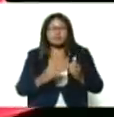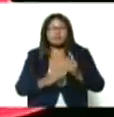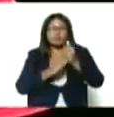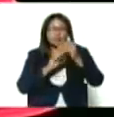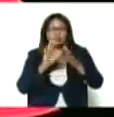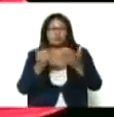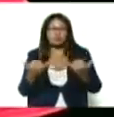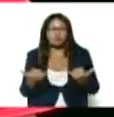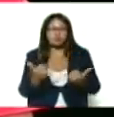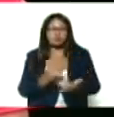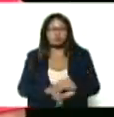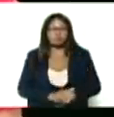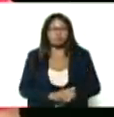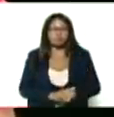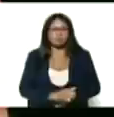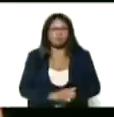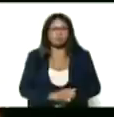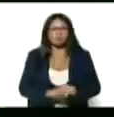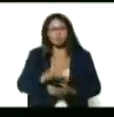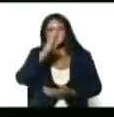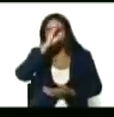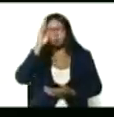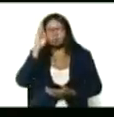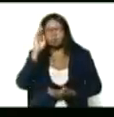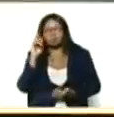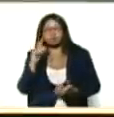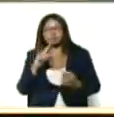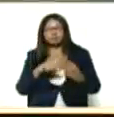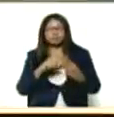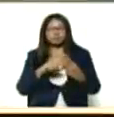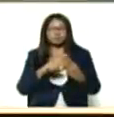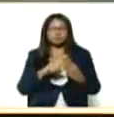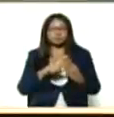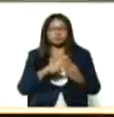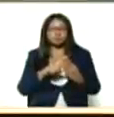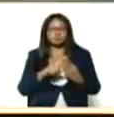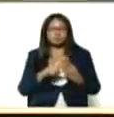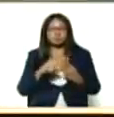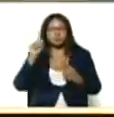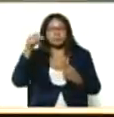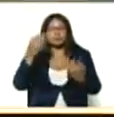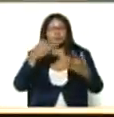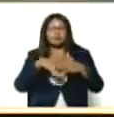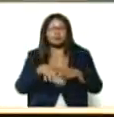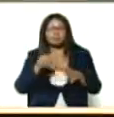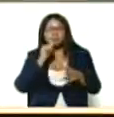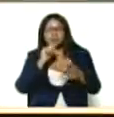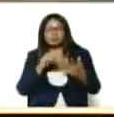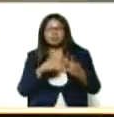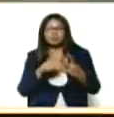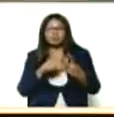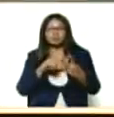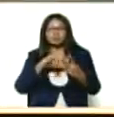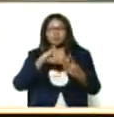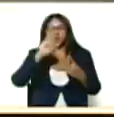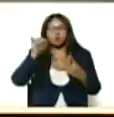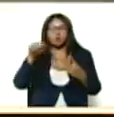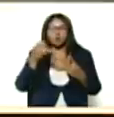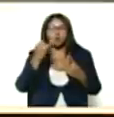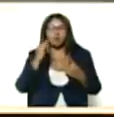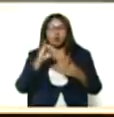la comisión, Diosdado Cabello Rondón. Y además estará integrada por Jorge